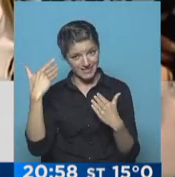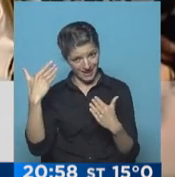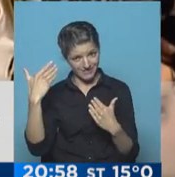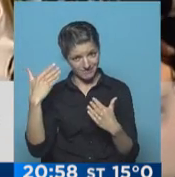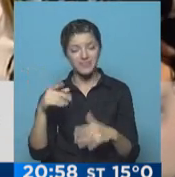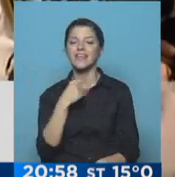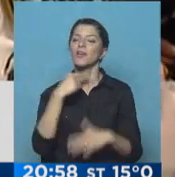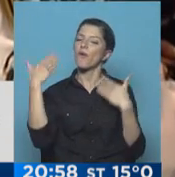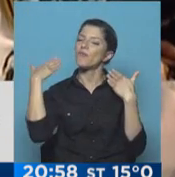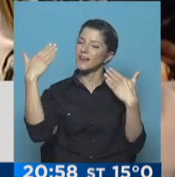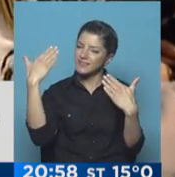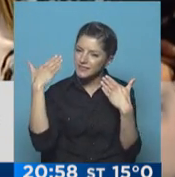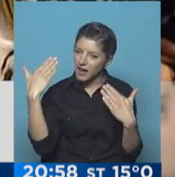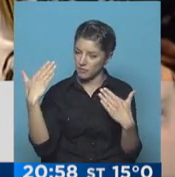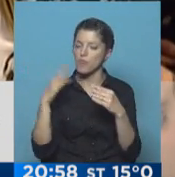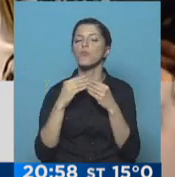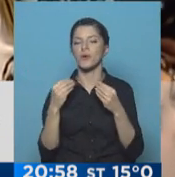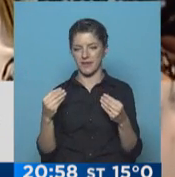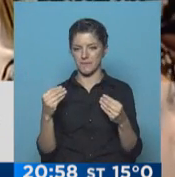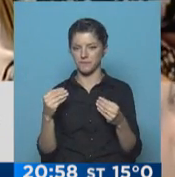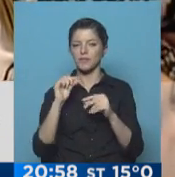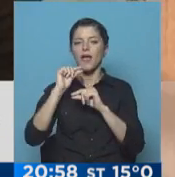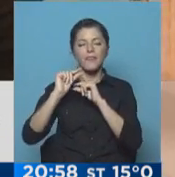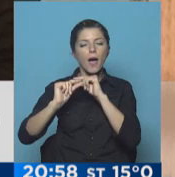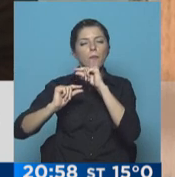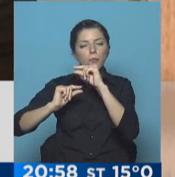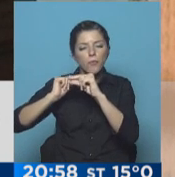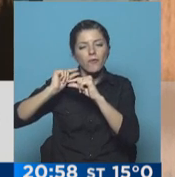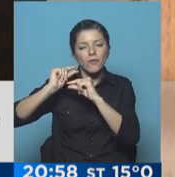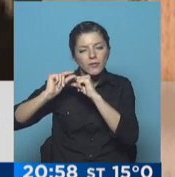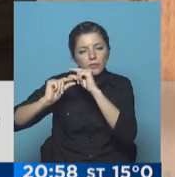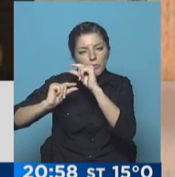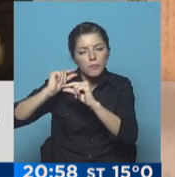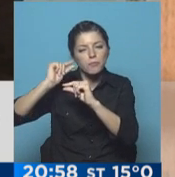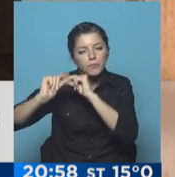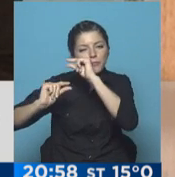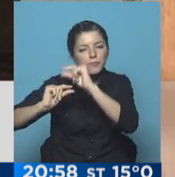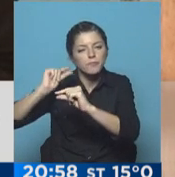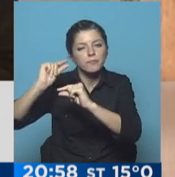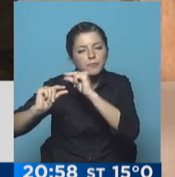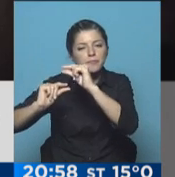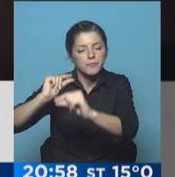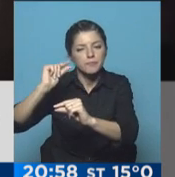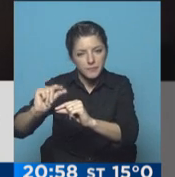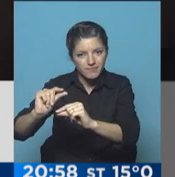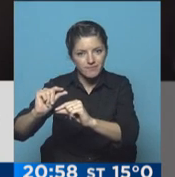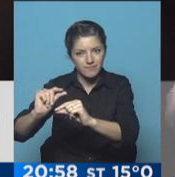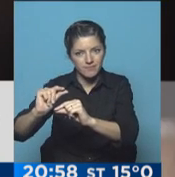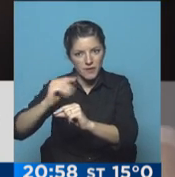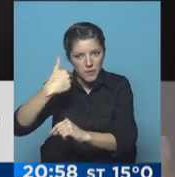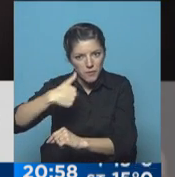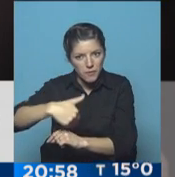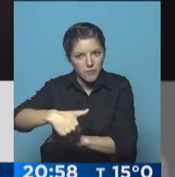Quiero felicitarlos porque de a poco, pero lenta e inexorablemente, se viene